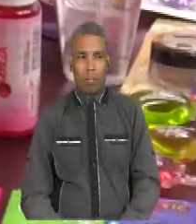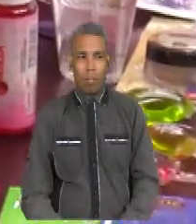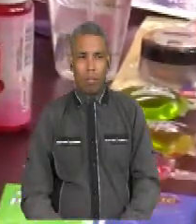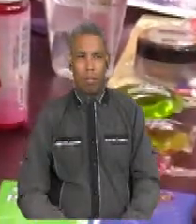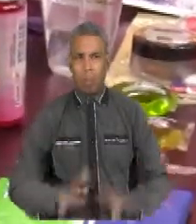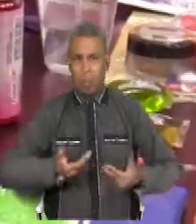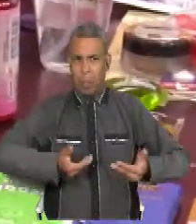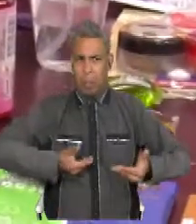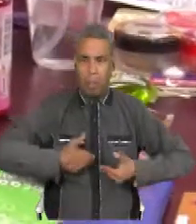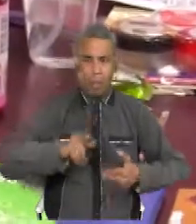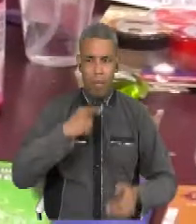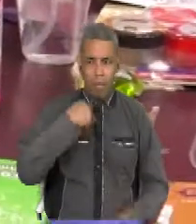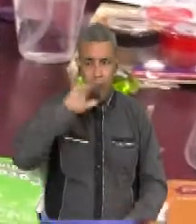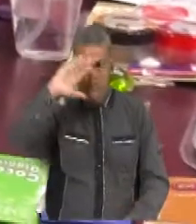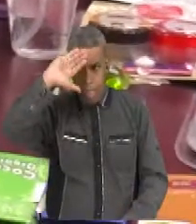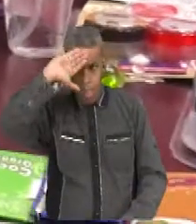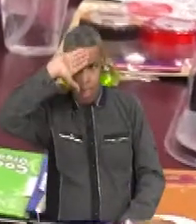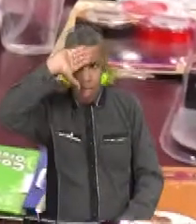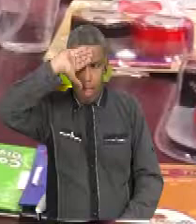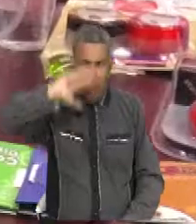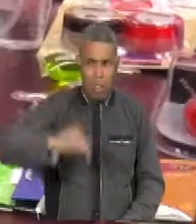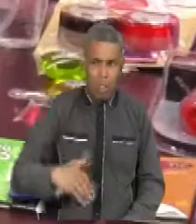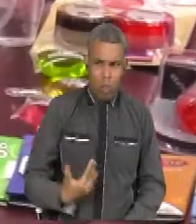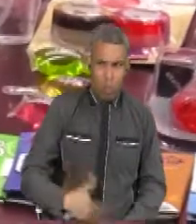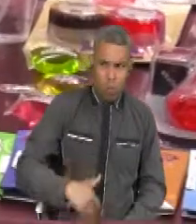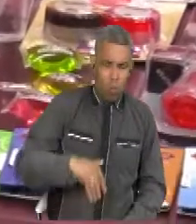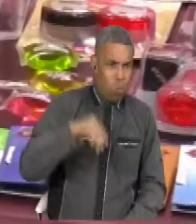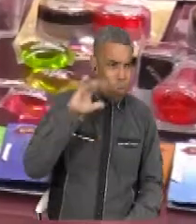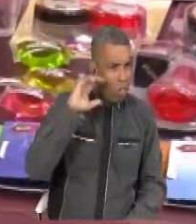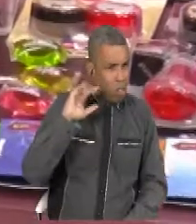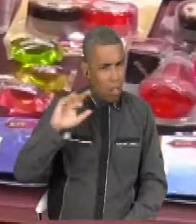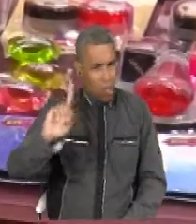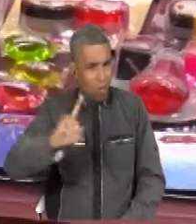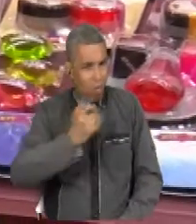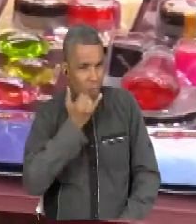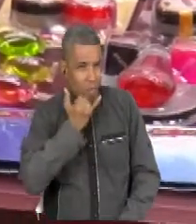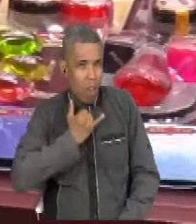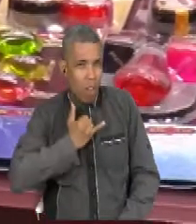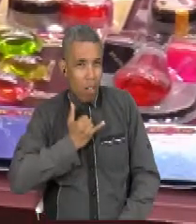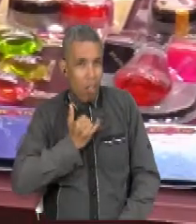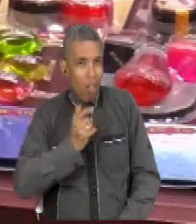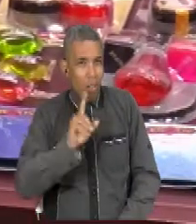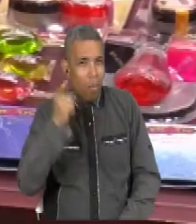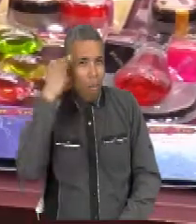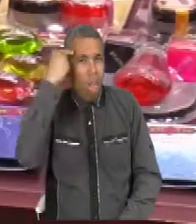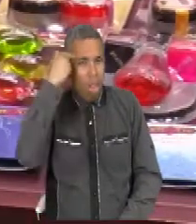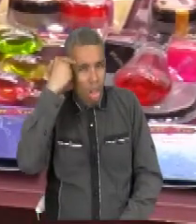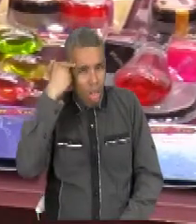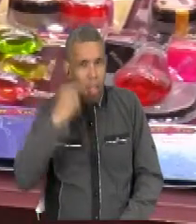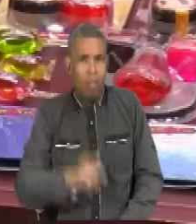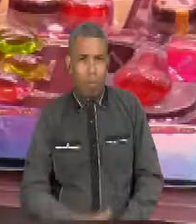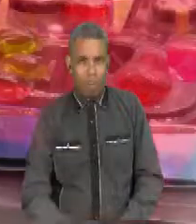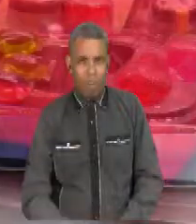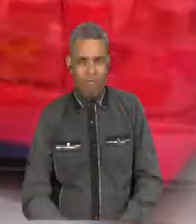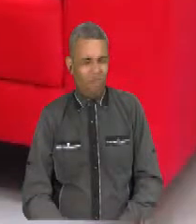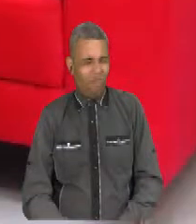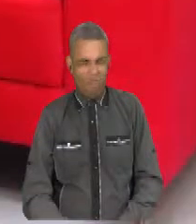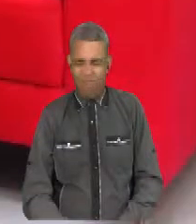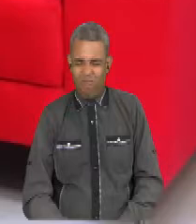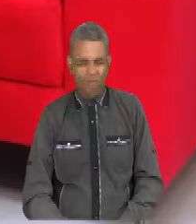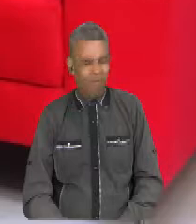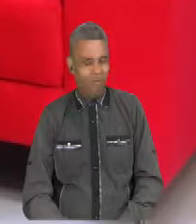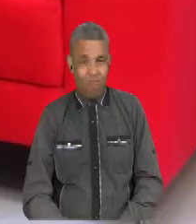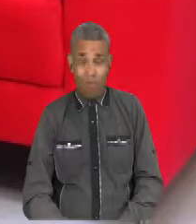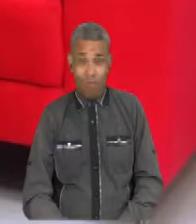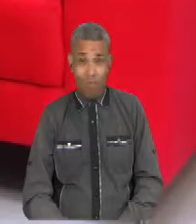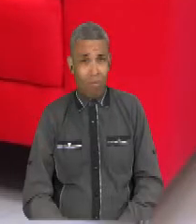sabe qué es lo que les pasa. Exacto. Por la mente. No, ¿cómo se ha ido creando esa cultura en una sociedad tan cerrada como lo es la barranquilla? Sí, aquí en